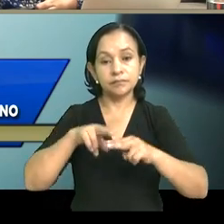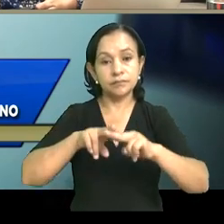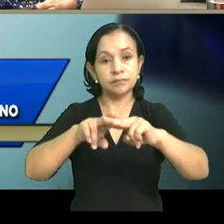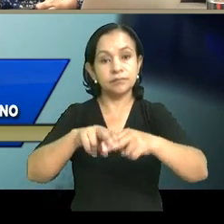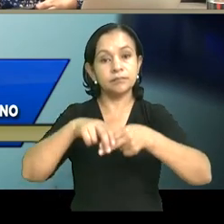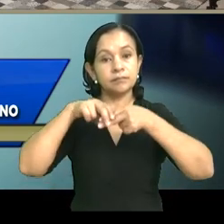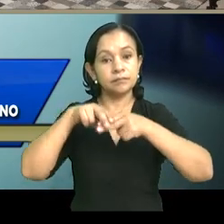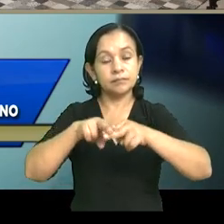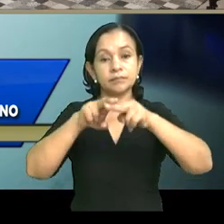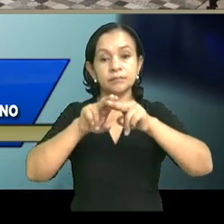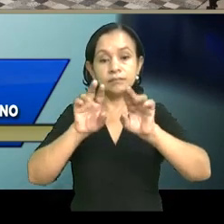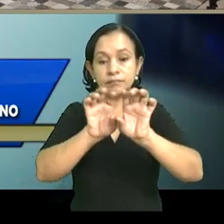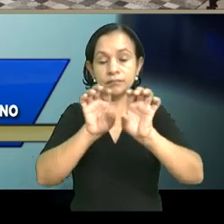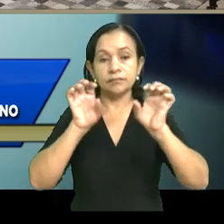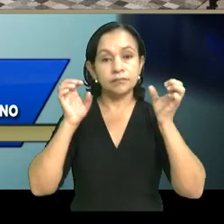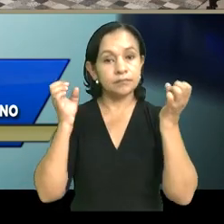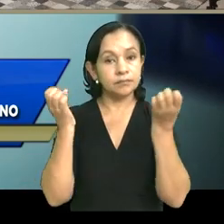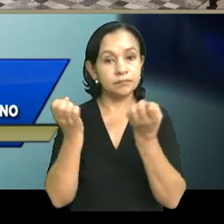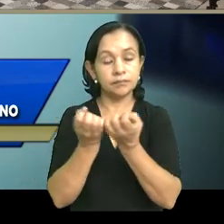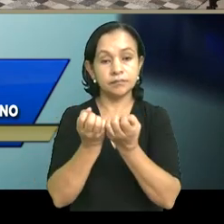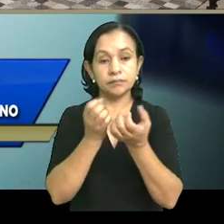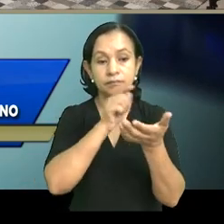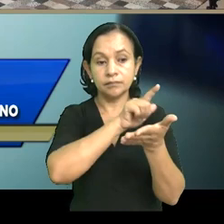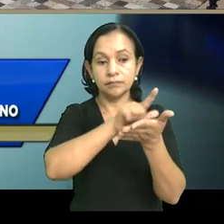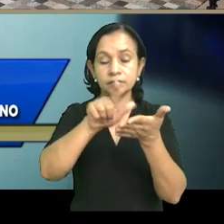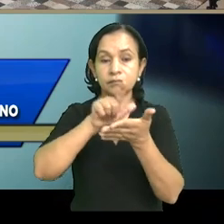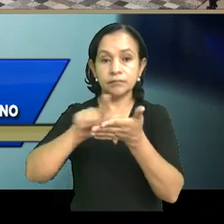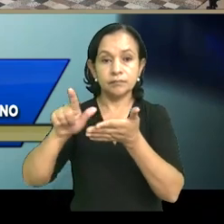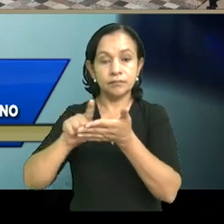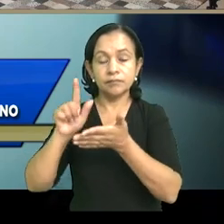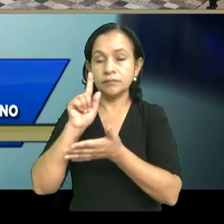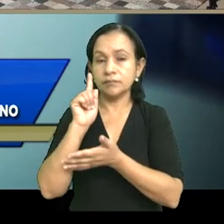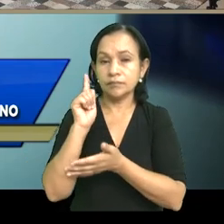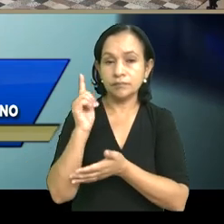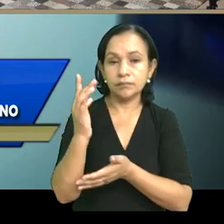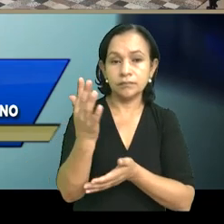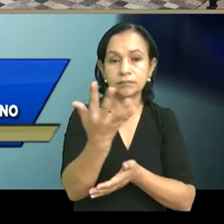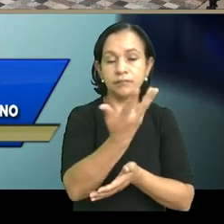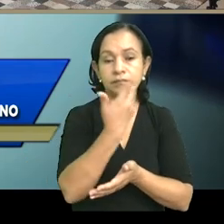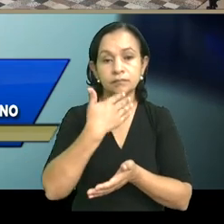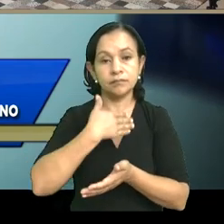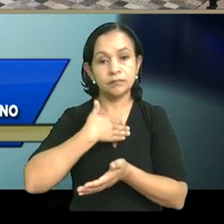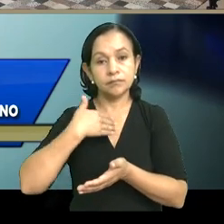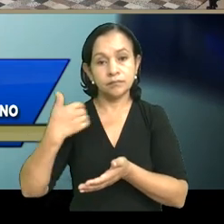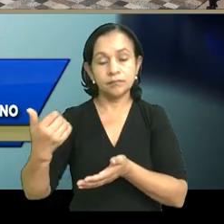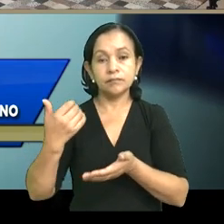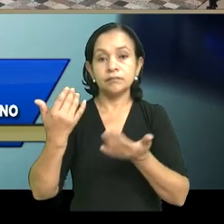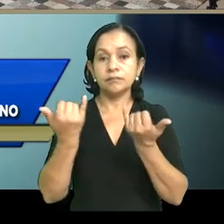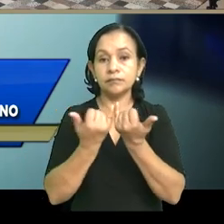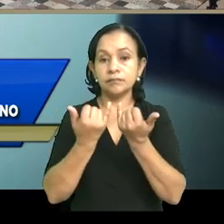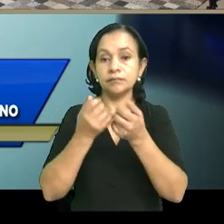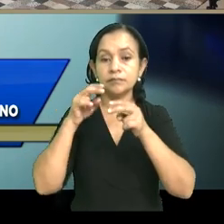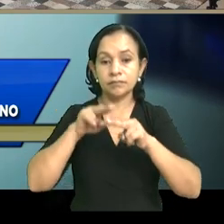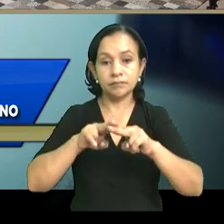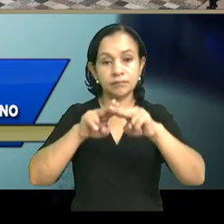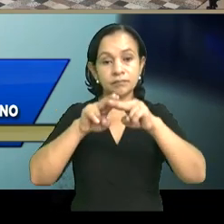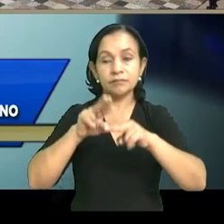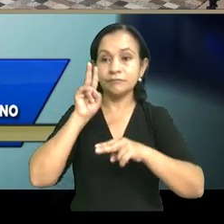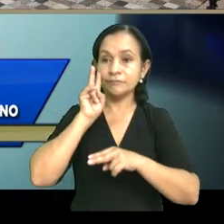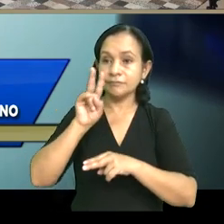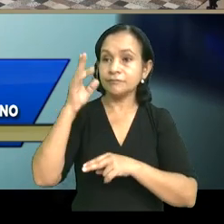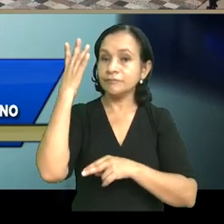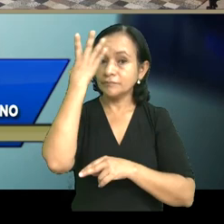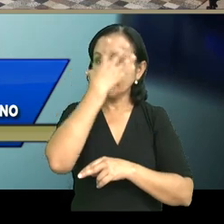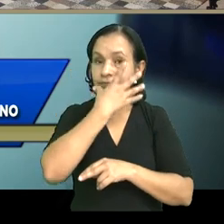estadios. Sí, estamos hablando de todo el ornato, ¿verdad? Que es toda el mejoramiento de la imagen de los parques,